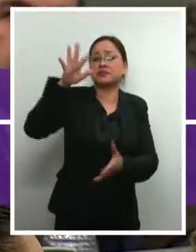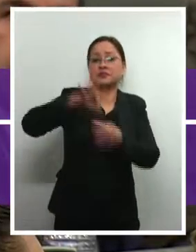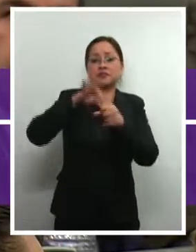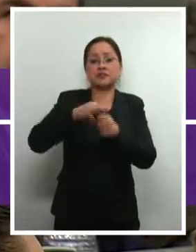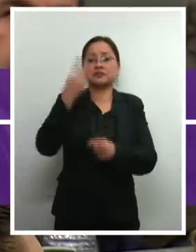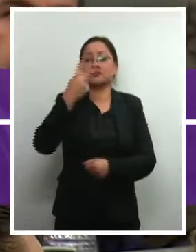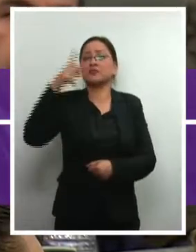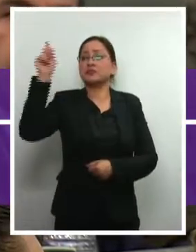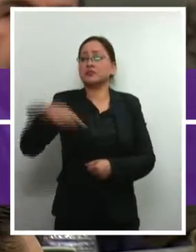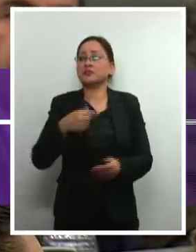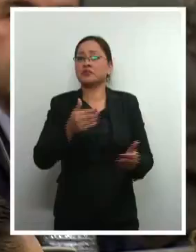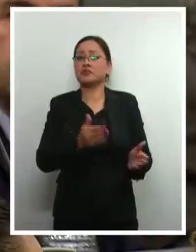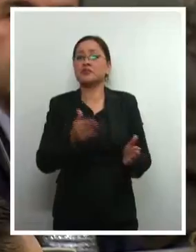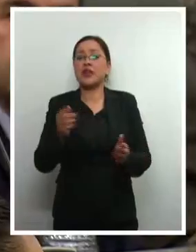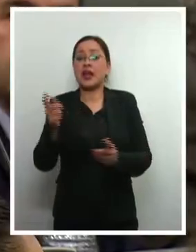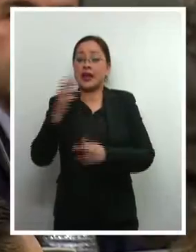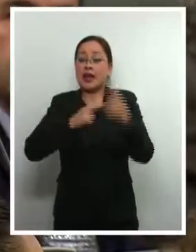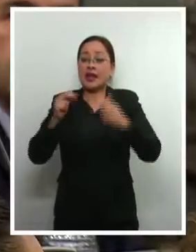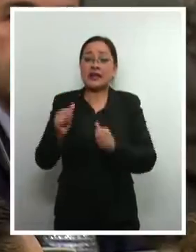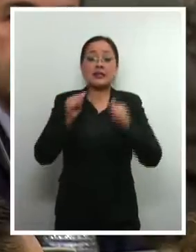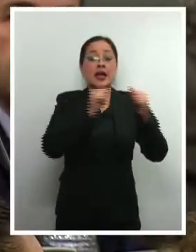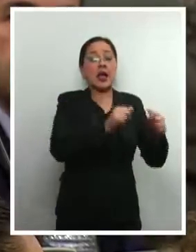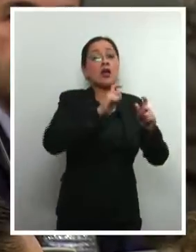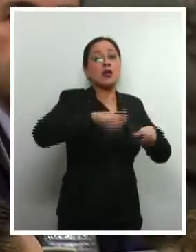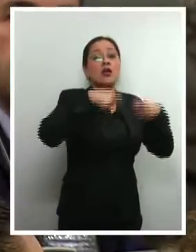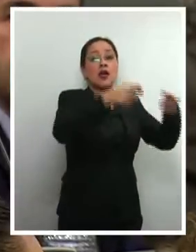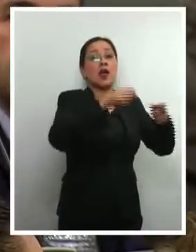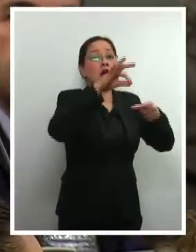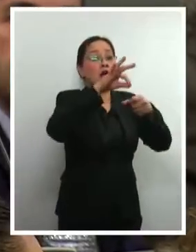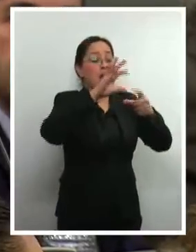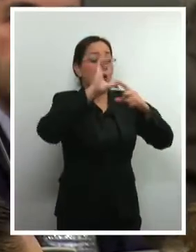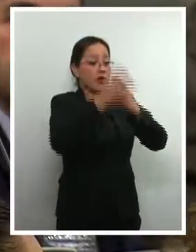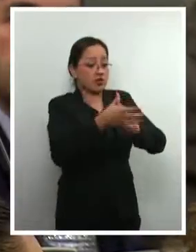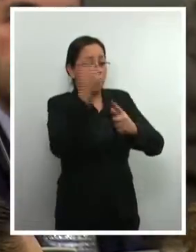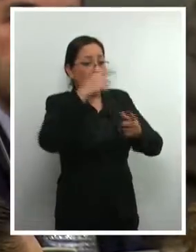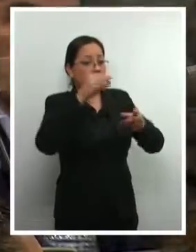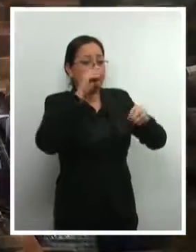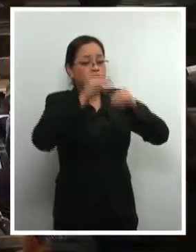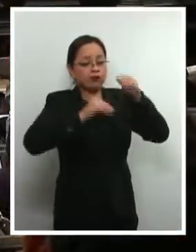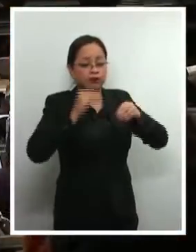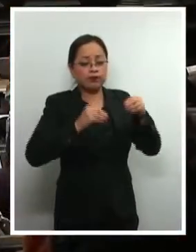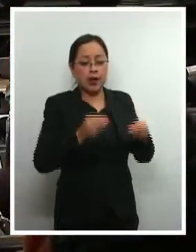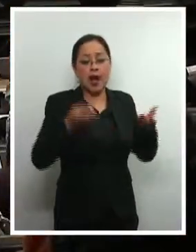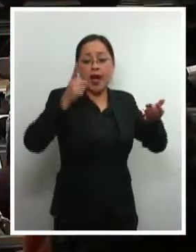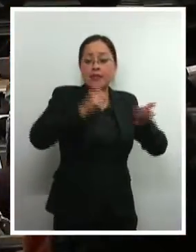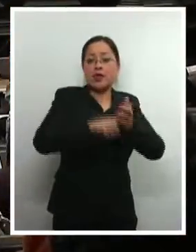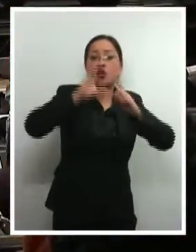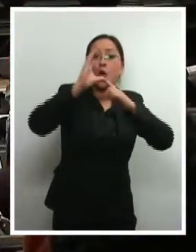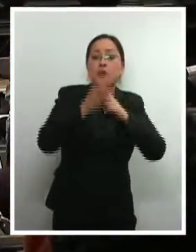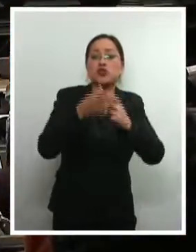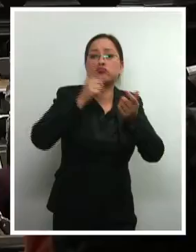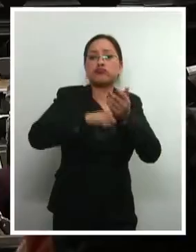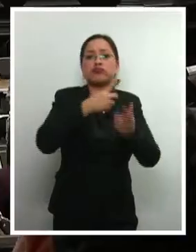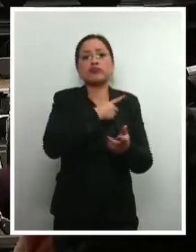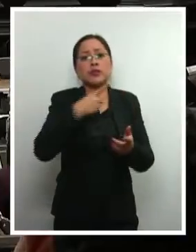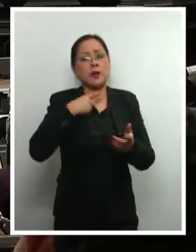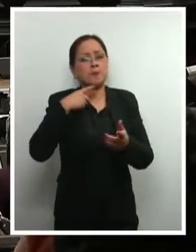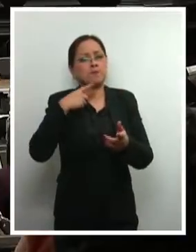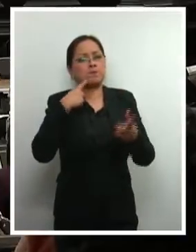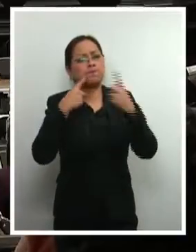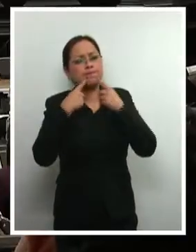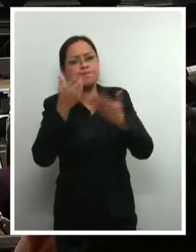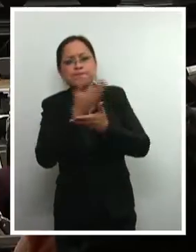calificada, lo lleva a las comisiones, volveremos a argumentar en las comisiones, de manera que la